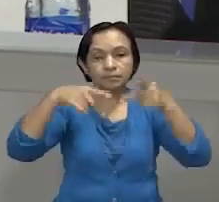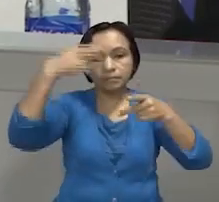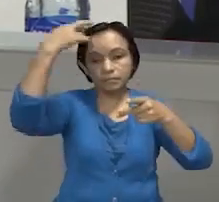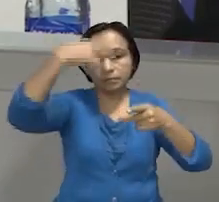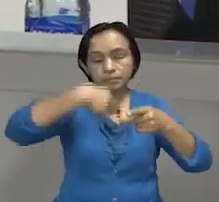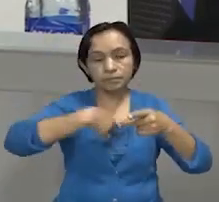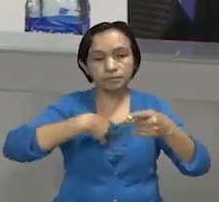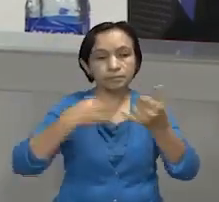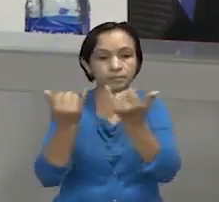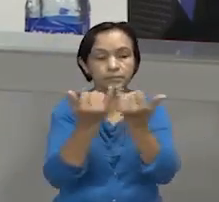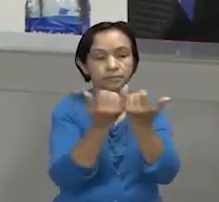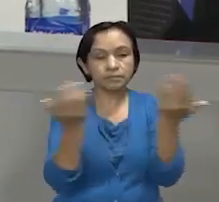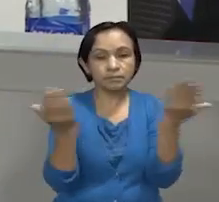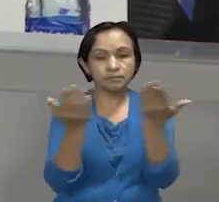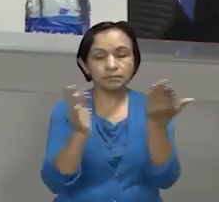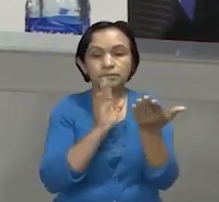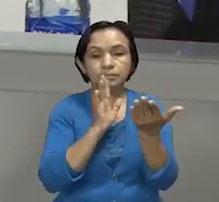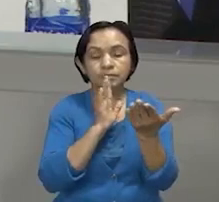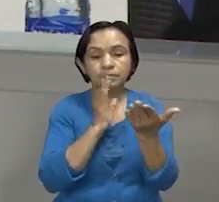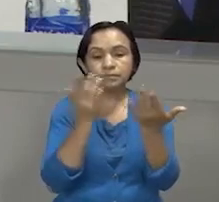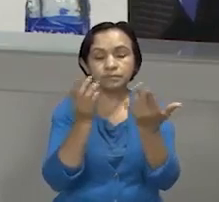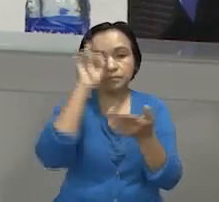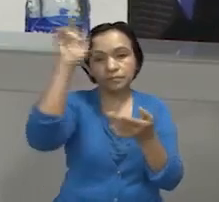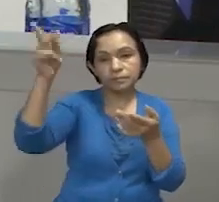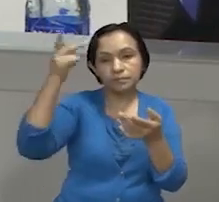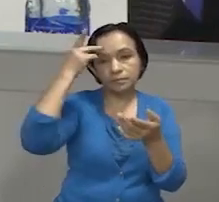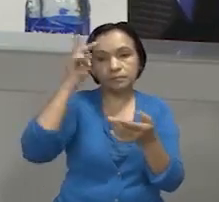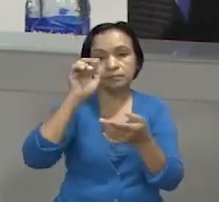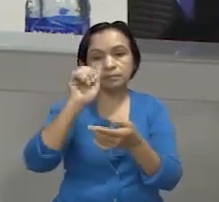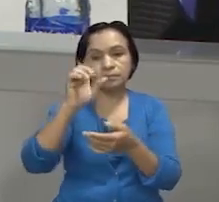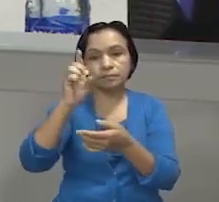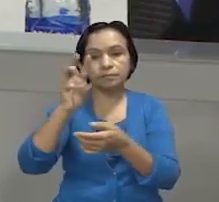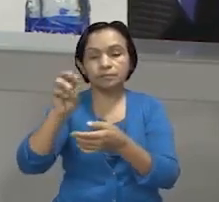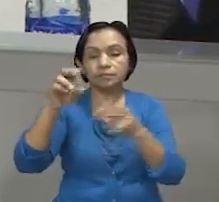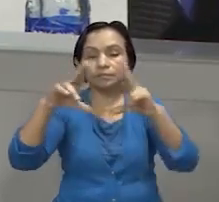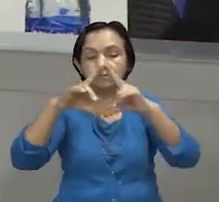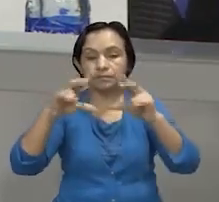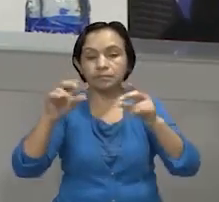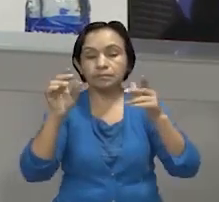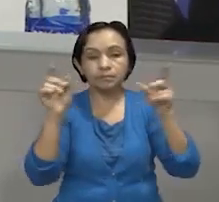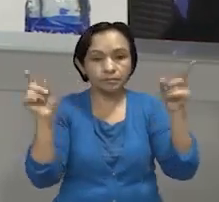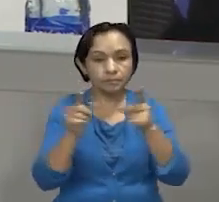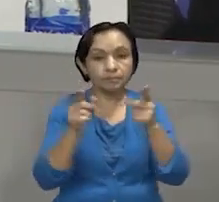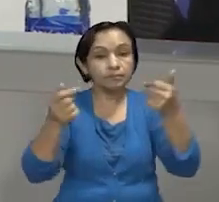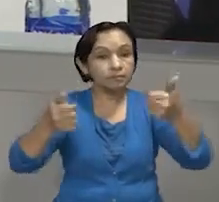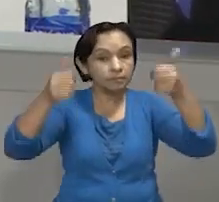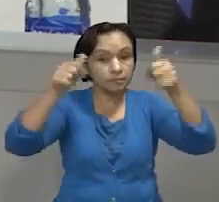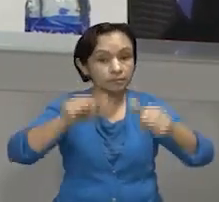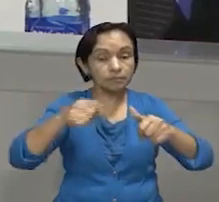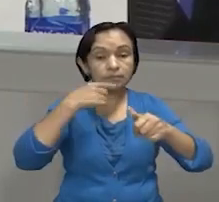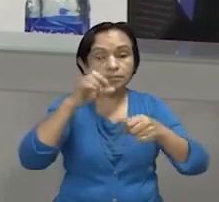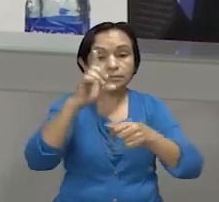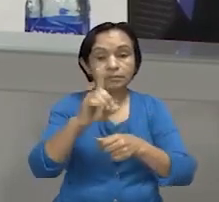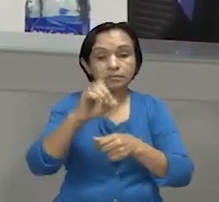autoridades, así como lo relativo a la división política administrativa del país. Específica, de forma específica, este